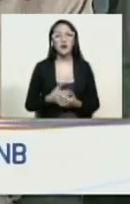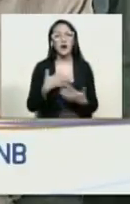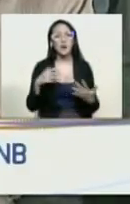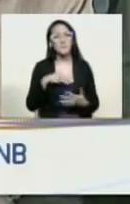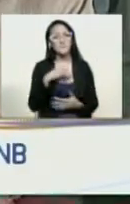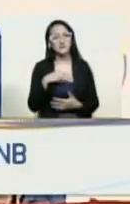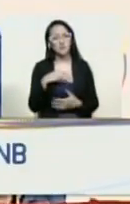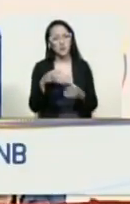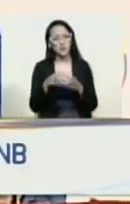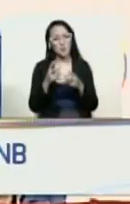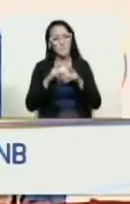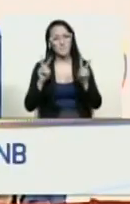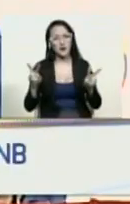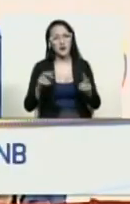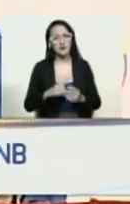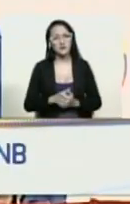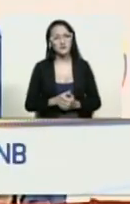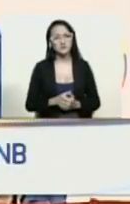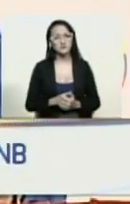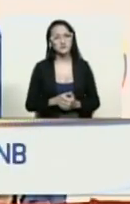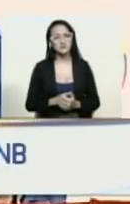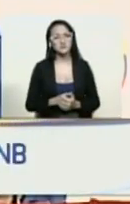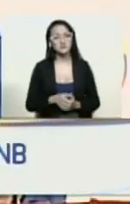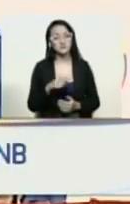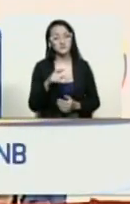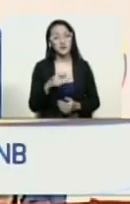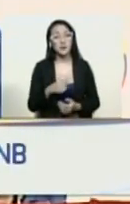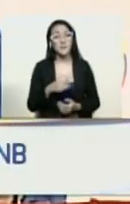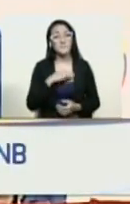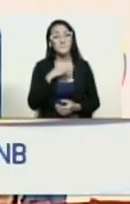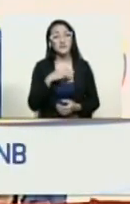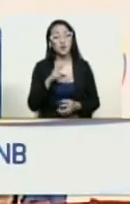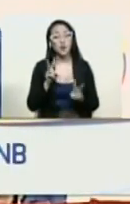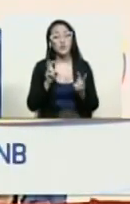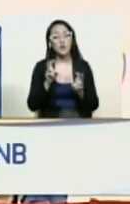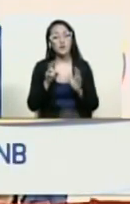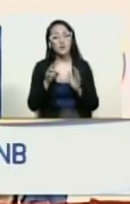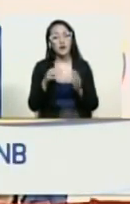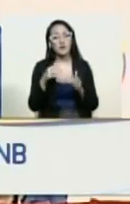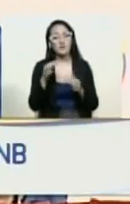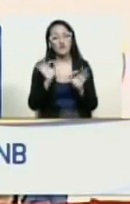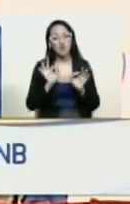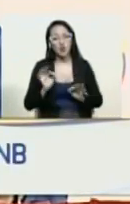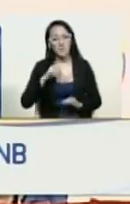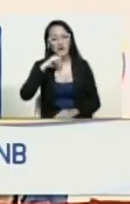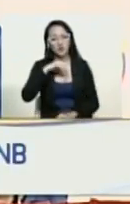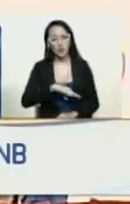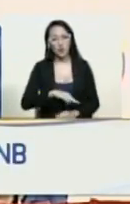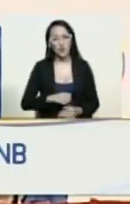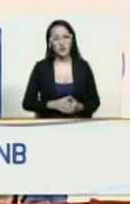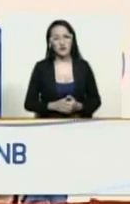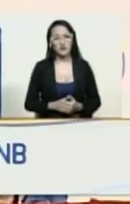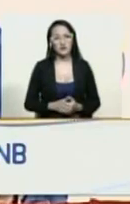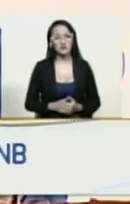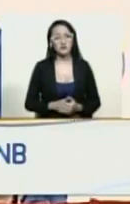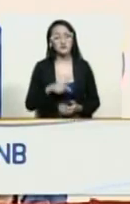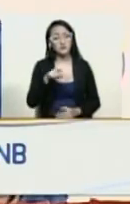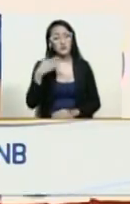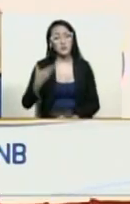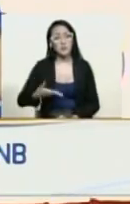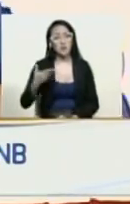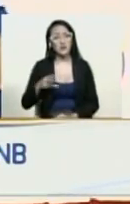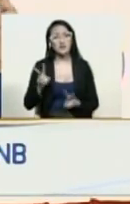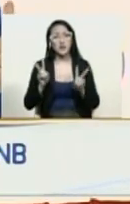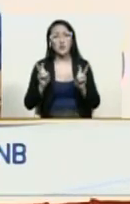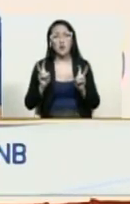Paz es una de las grandes misiones para la nueva etapa histórica. Es parte fundamental de